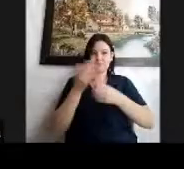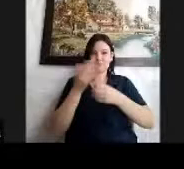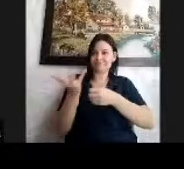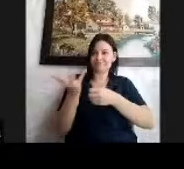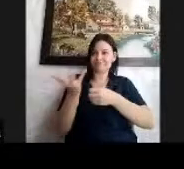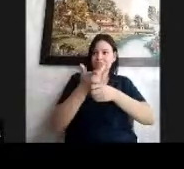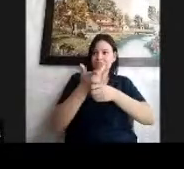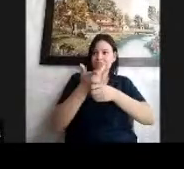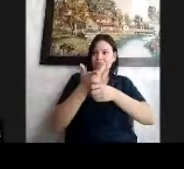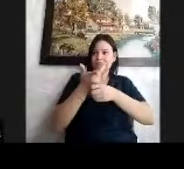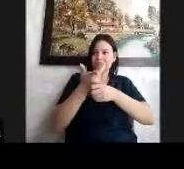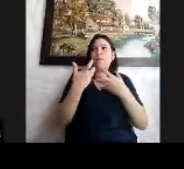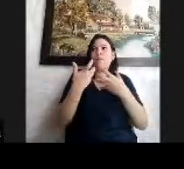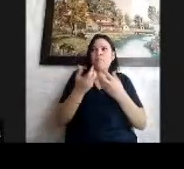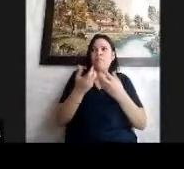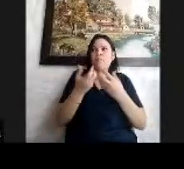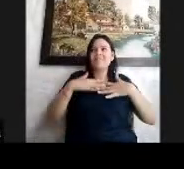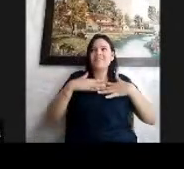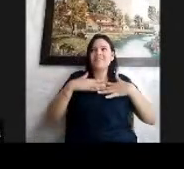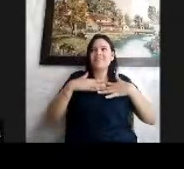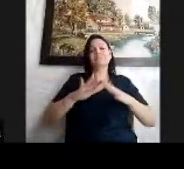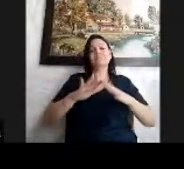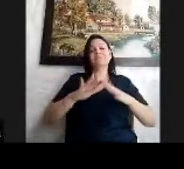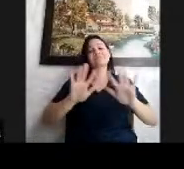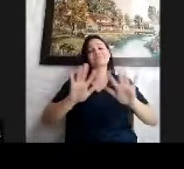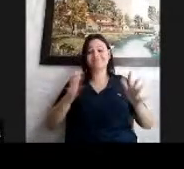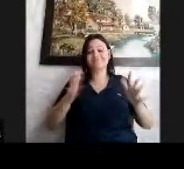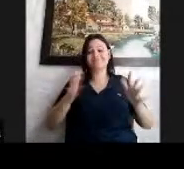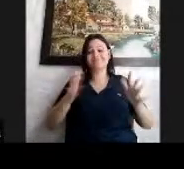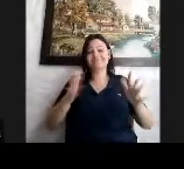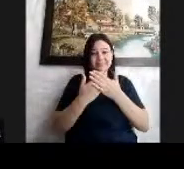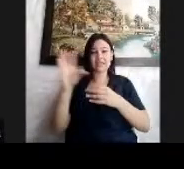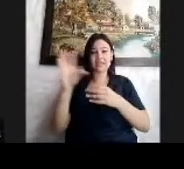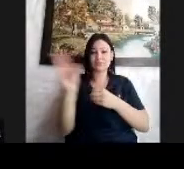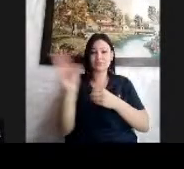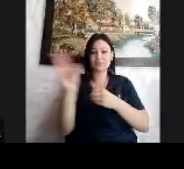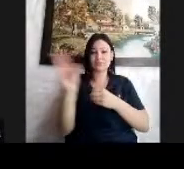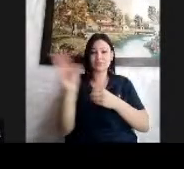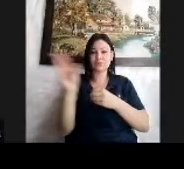muchas gracias a todos por estar acá y atender este llamado.